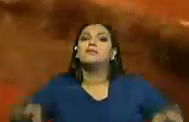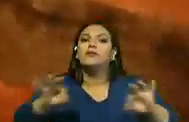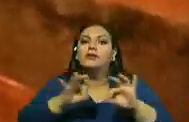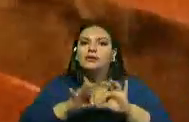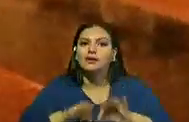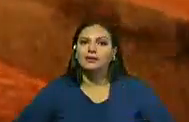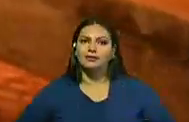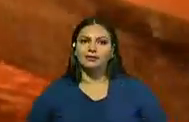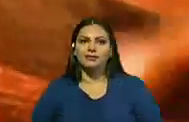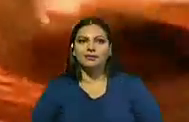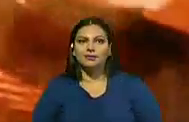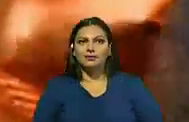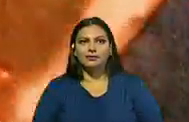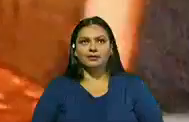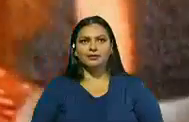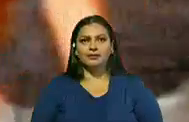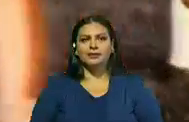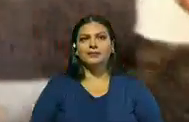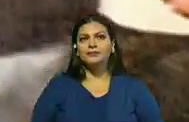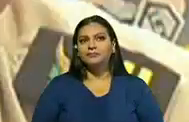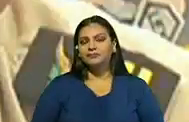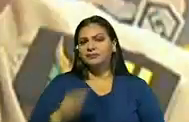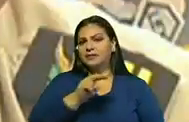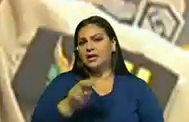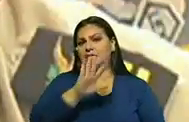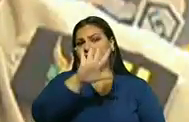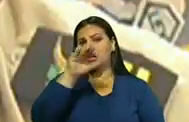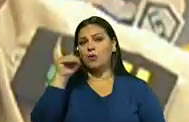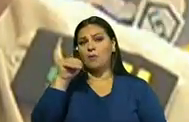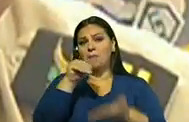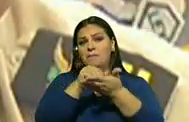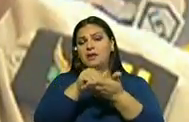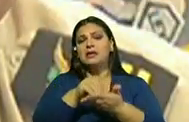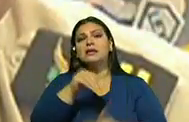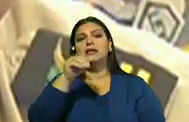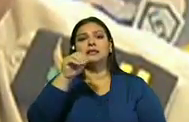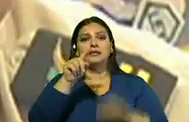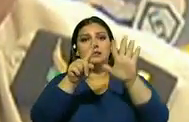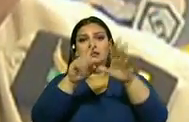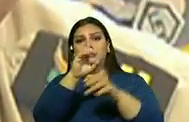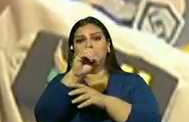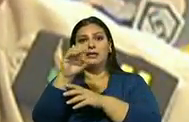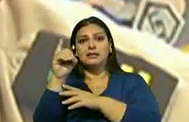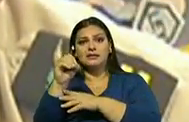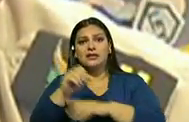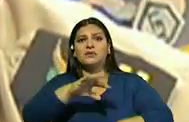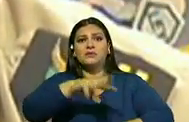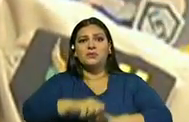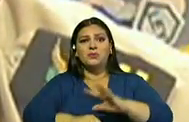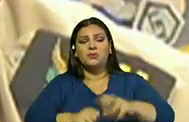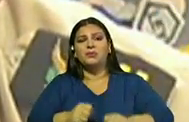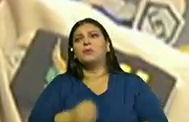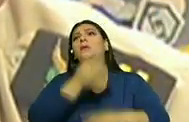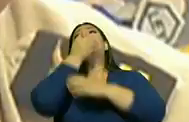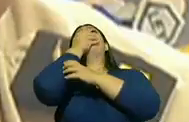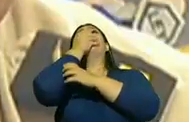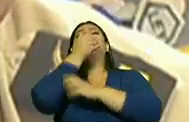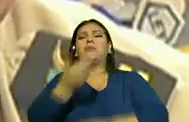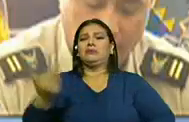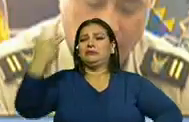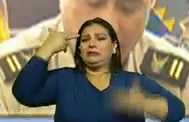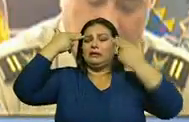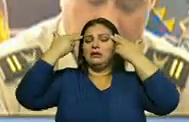teníamos 5.630 eventos. Este año de lo que va, en el 2018 tenemos